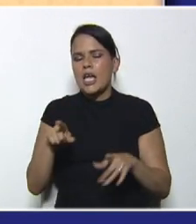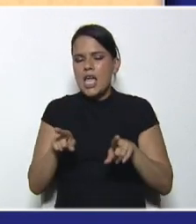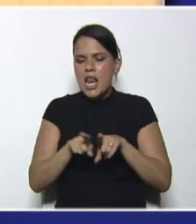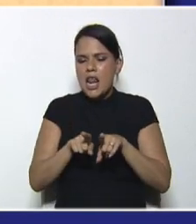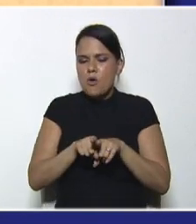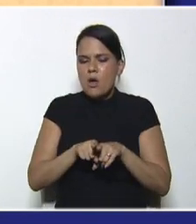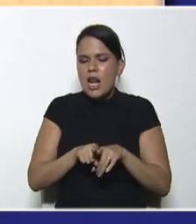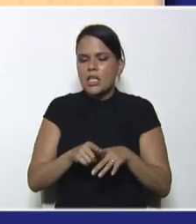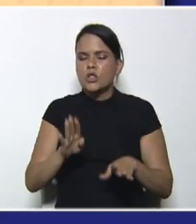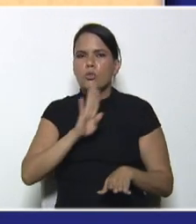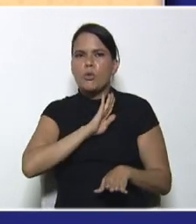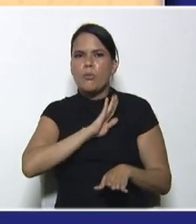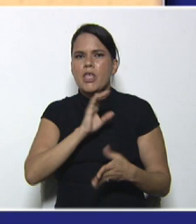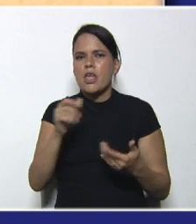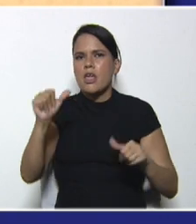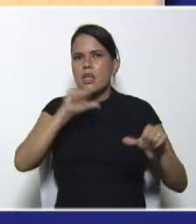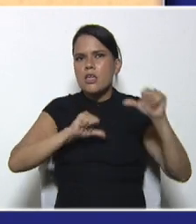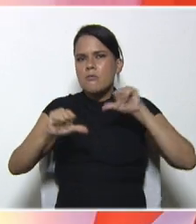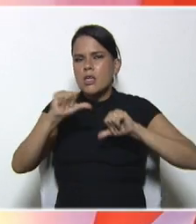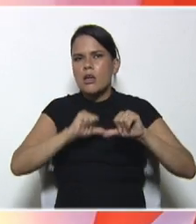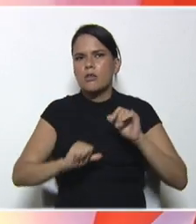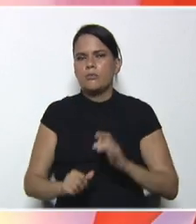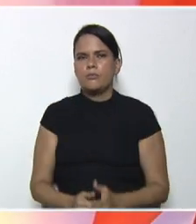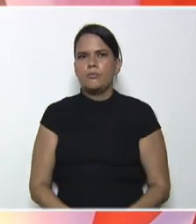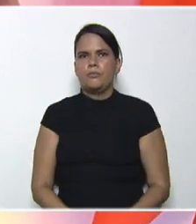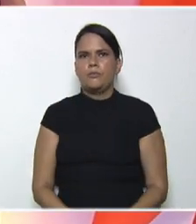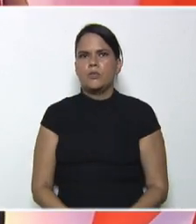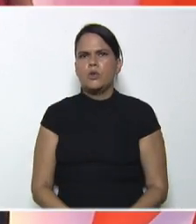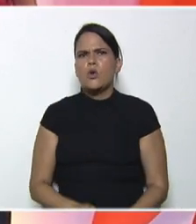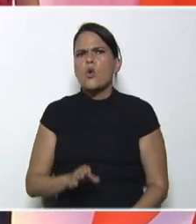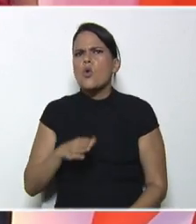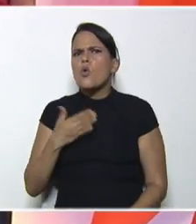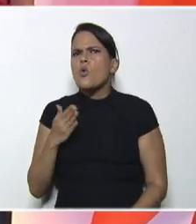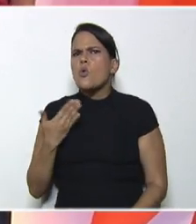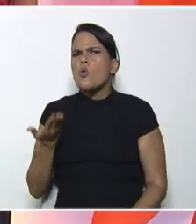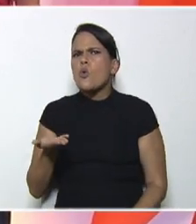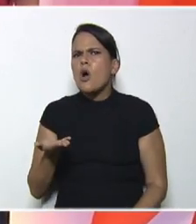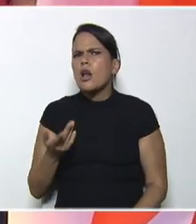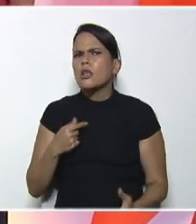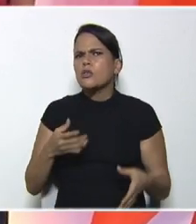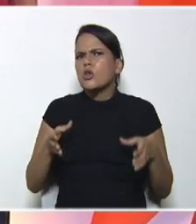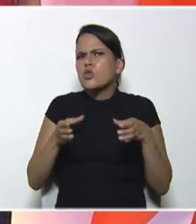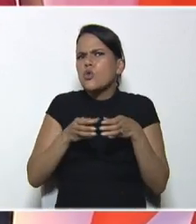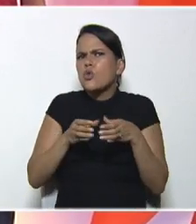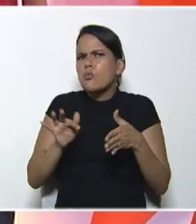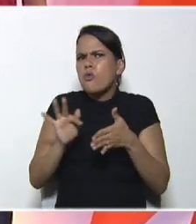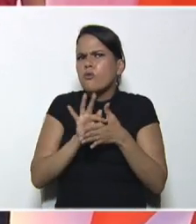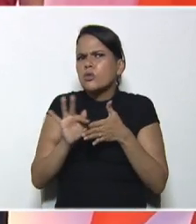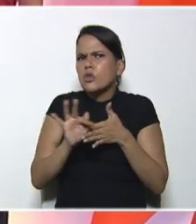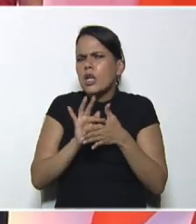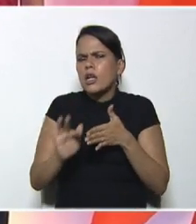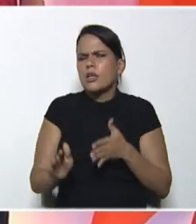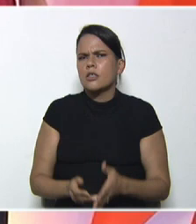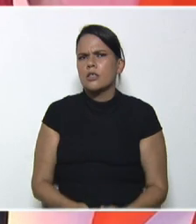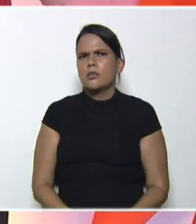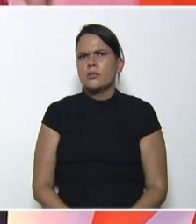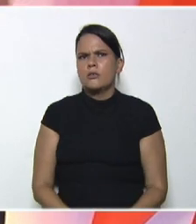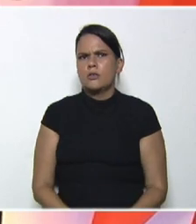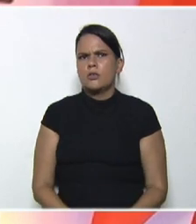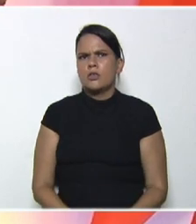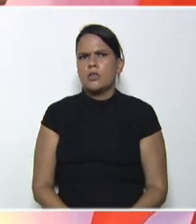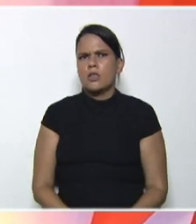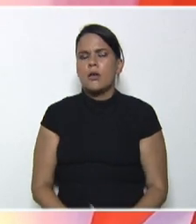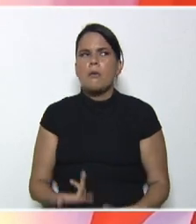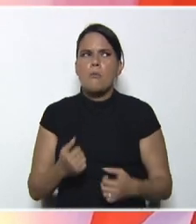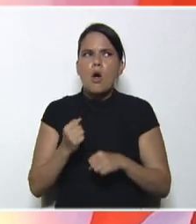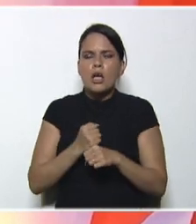sus propiedades químicas como tal. Ahora, ¿cuáles son esos grupos funcionales que vamos a mencionar y vamos